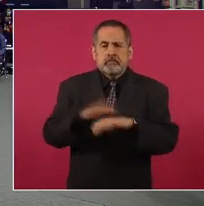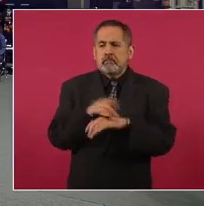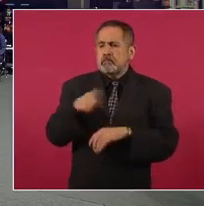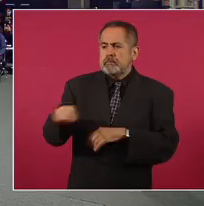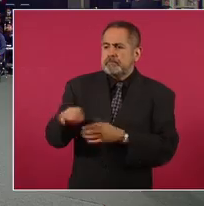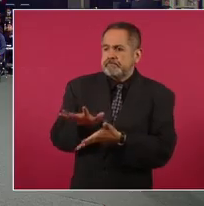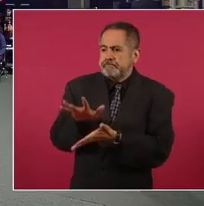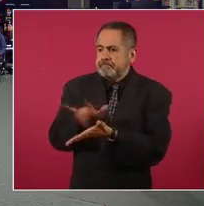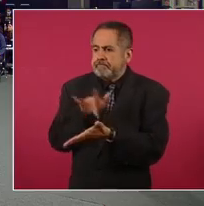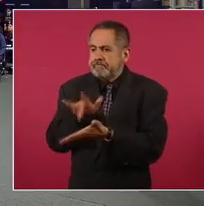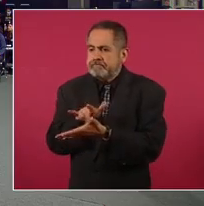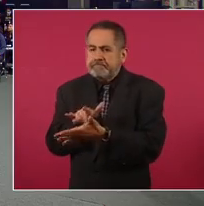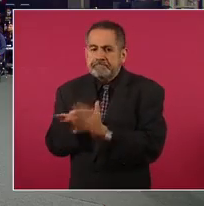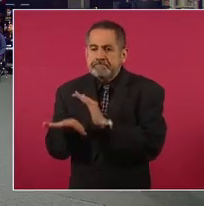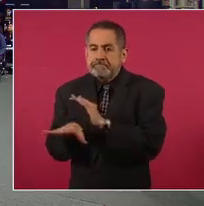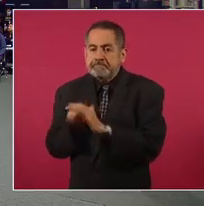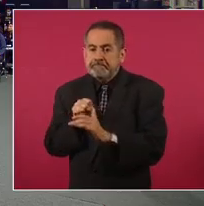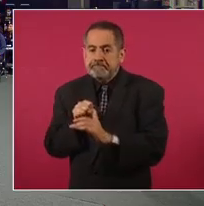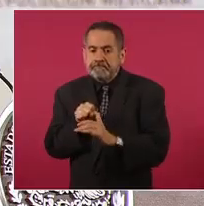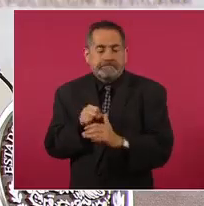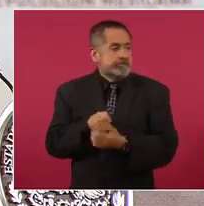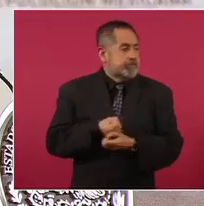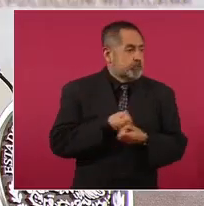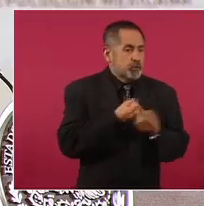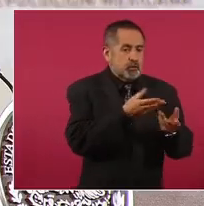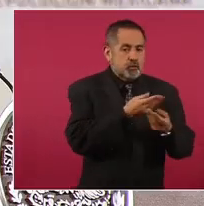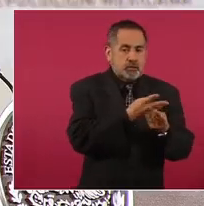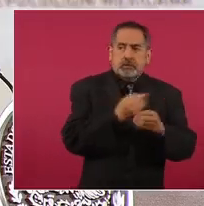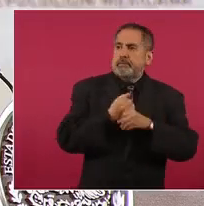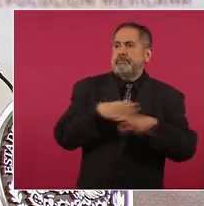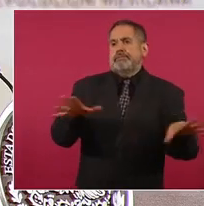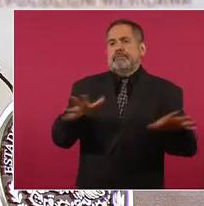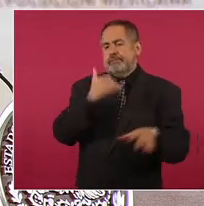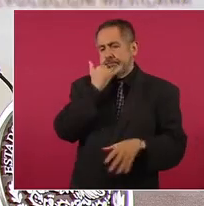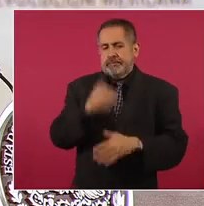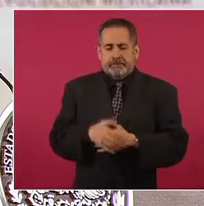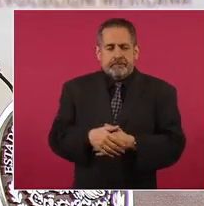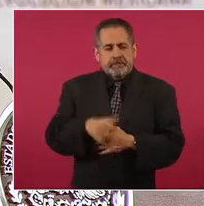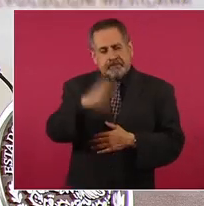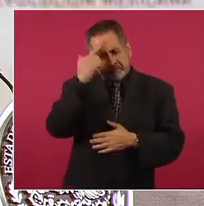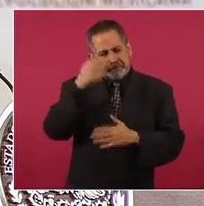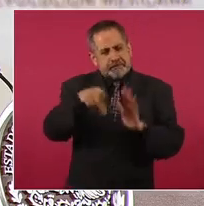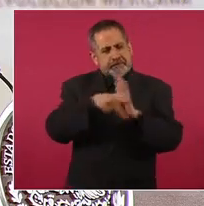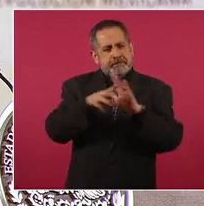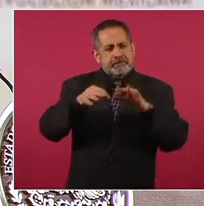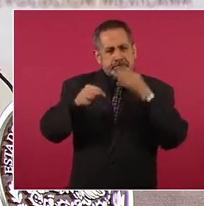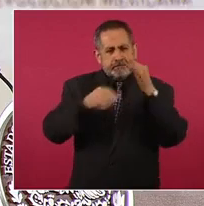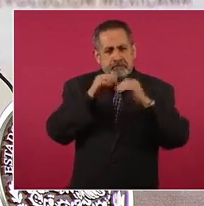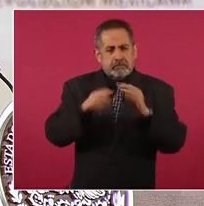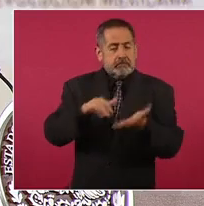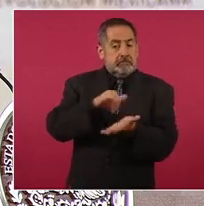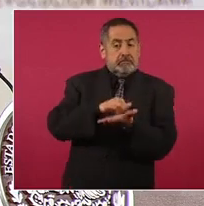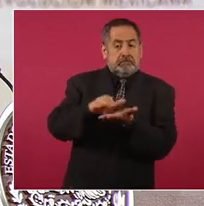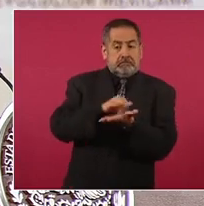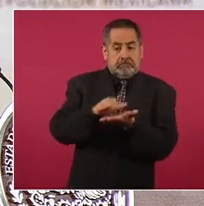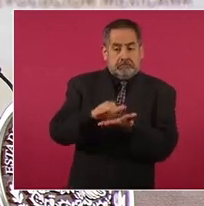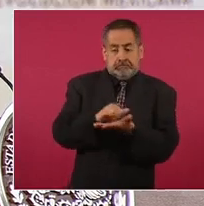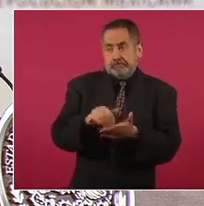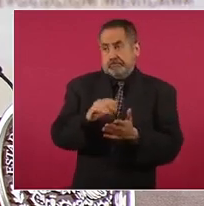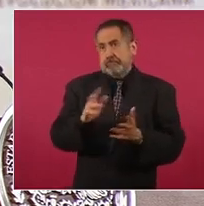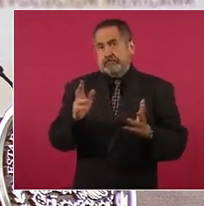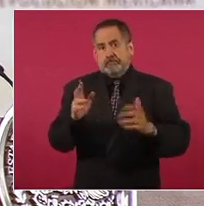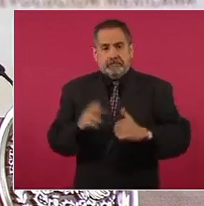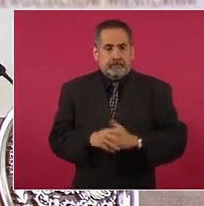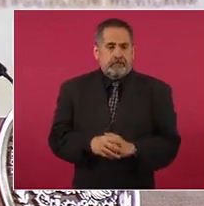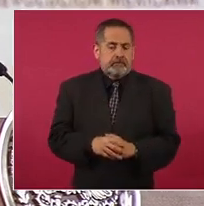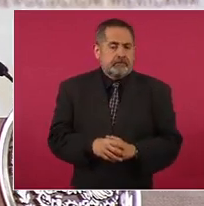filtración o espionaje. Es una nota que salió en el New York Times.